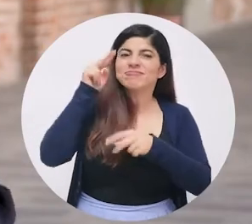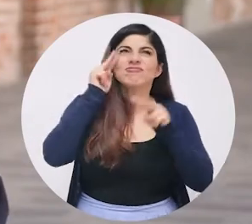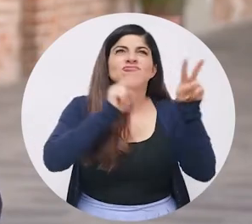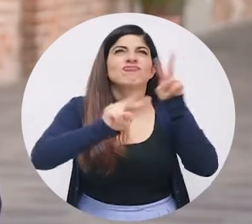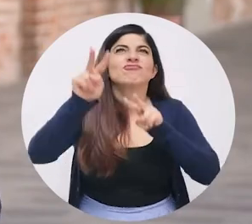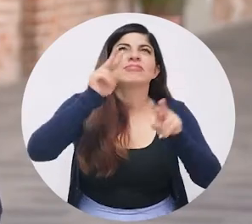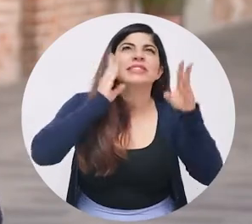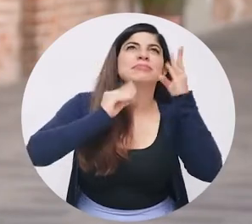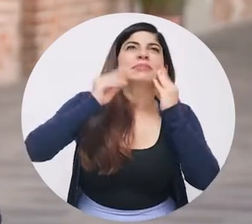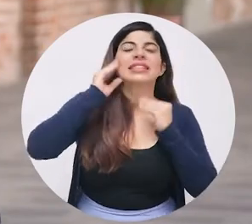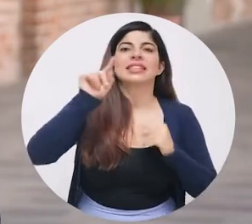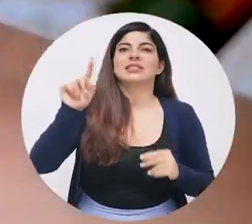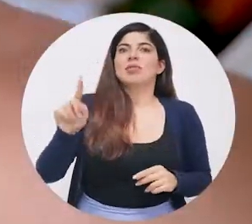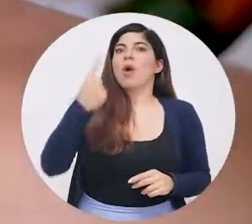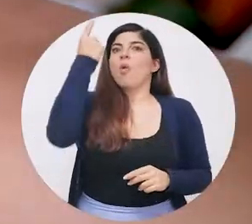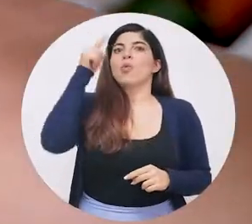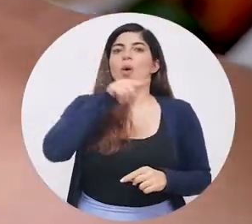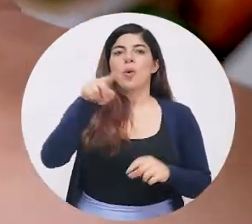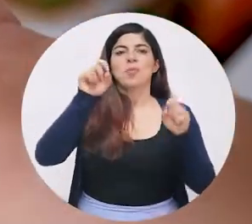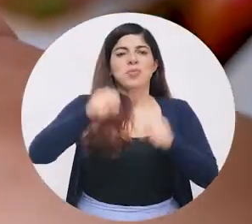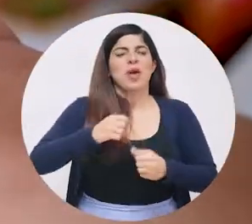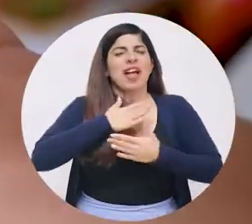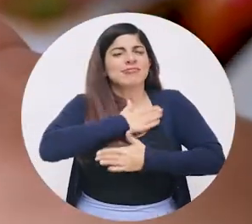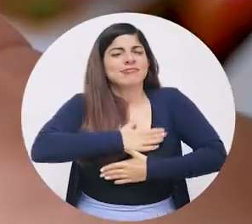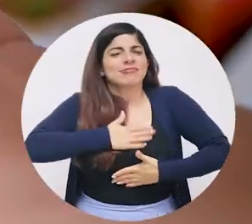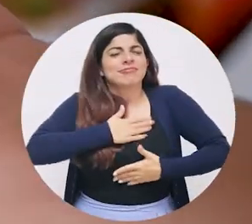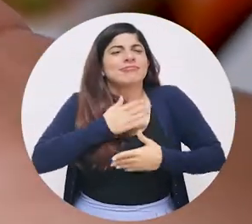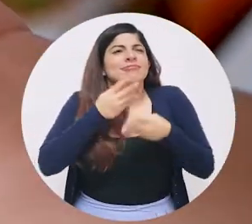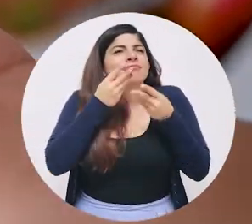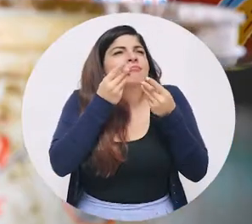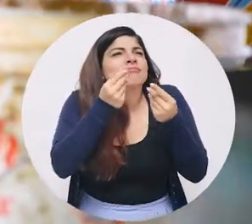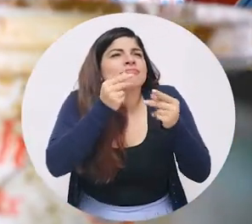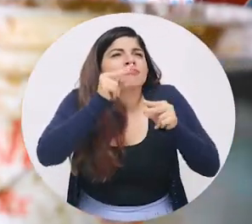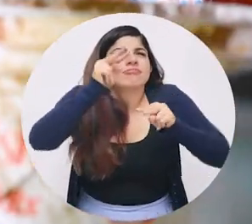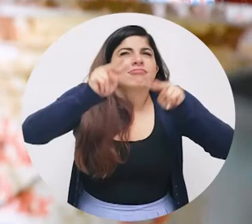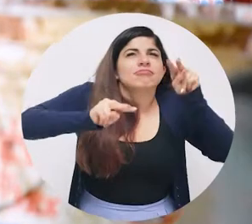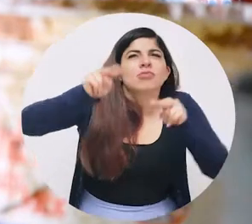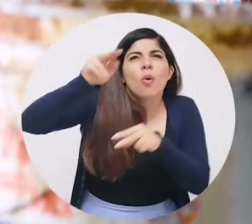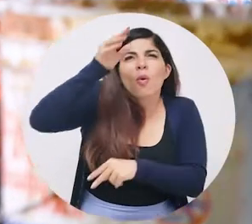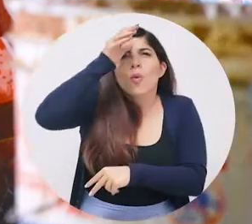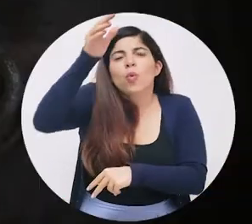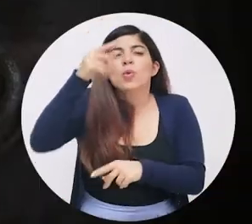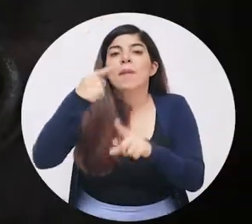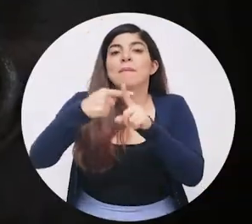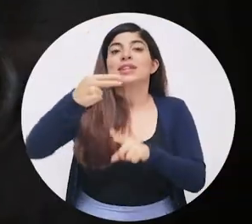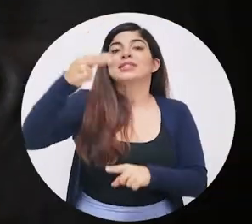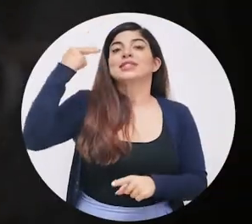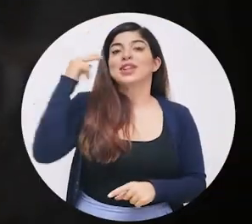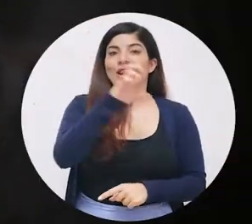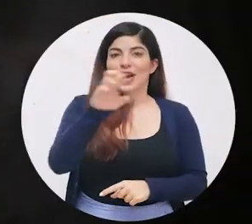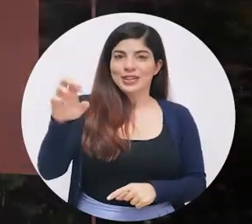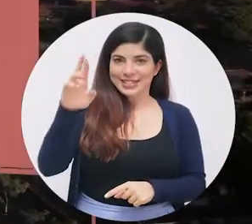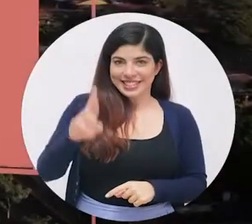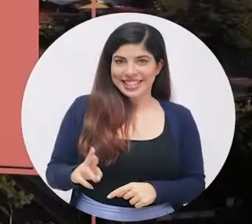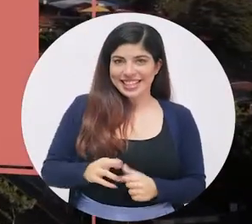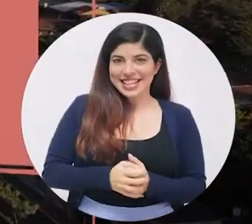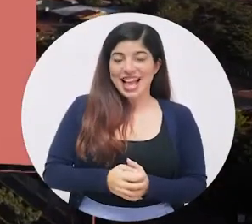esta experiencia única en la que disfrutaremos de la riqueza, la diversidad cultural y la historia de Costa